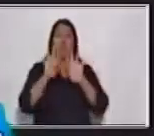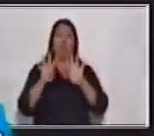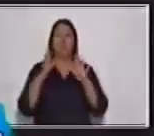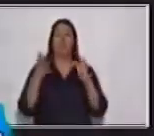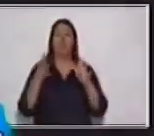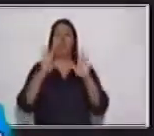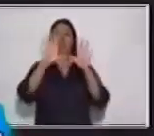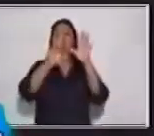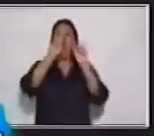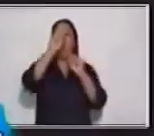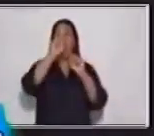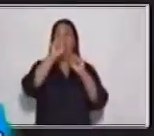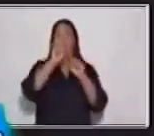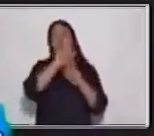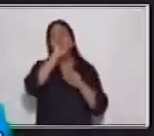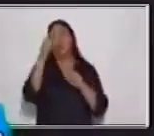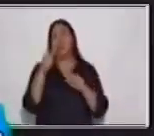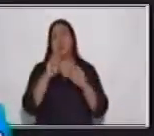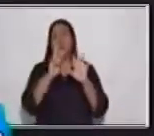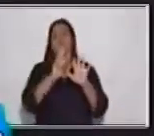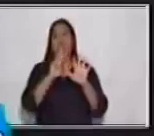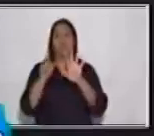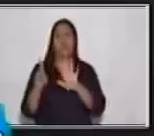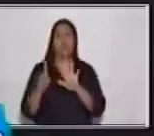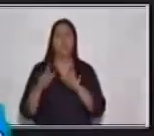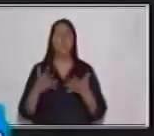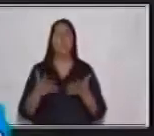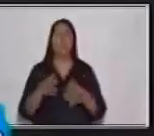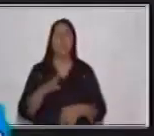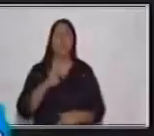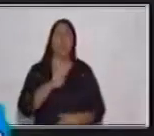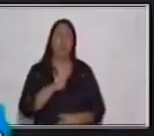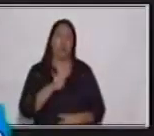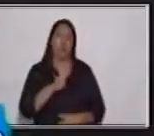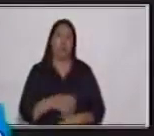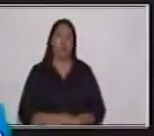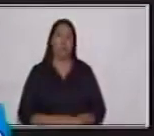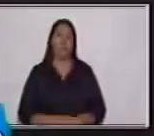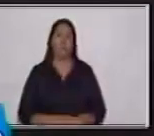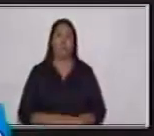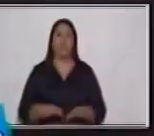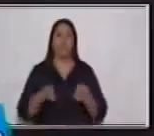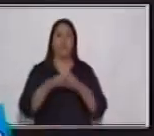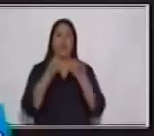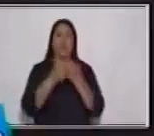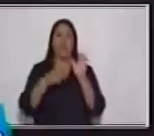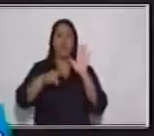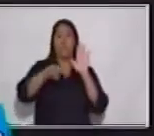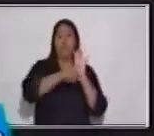11 y novena de 36 es 4. Entonces me queda menos 11